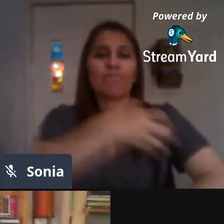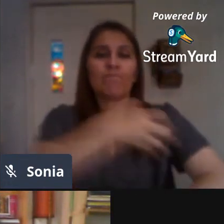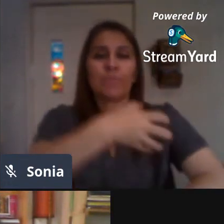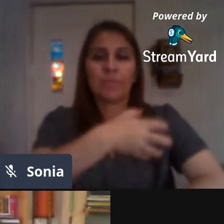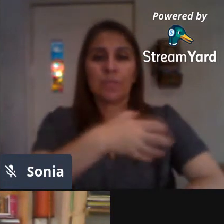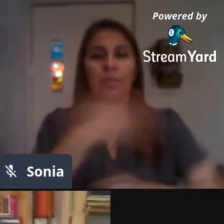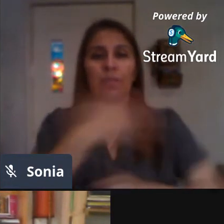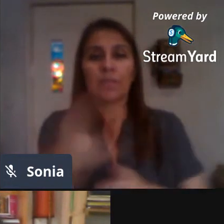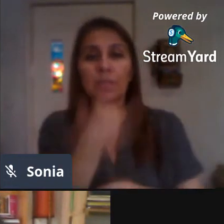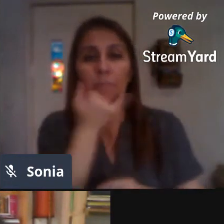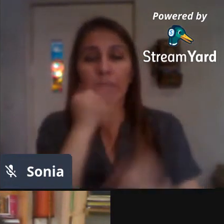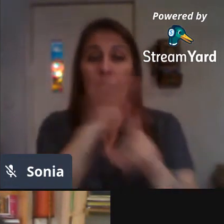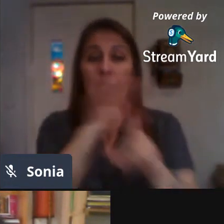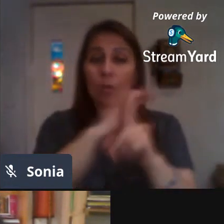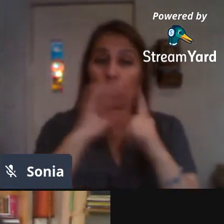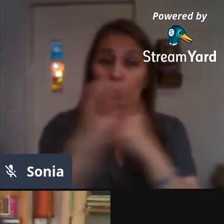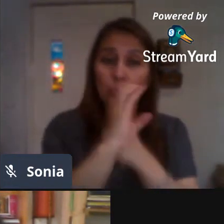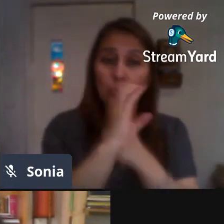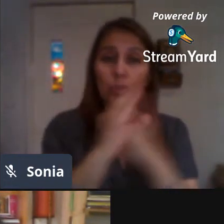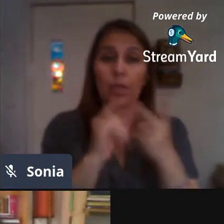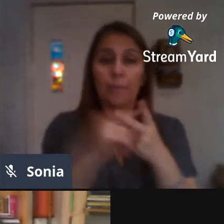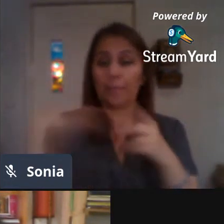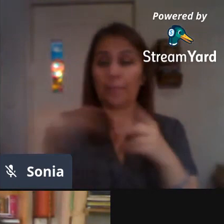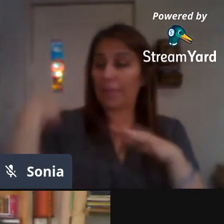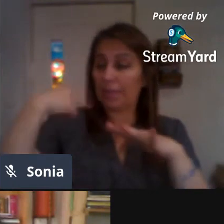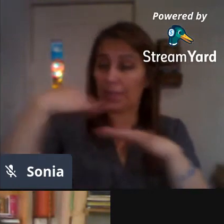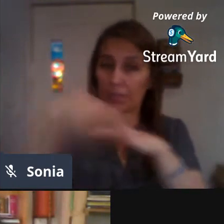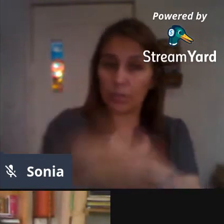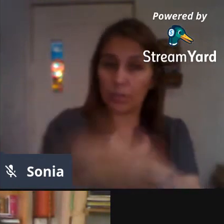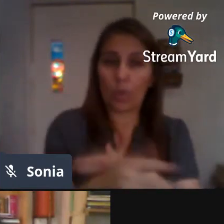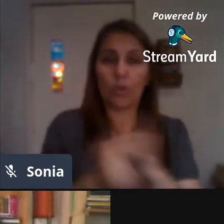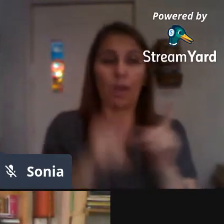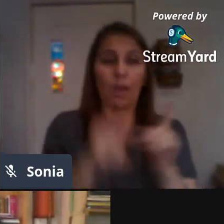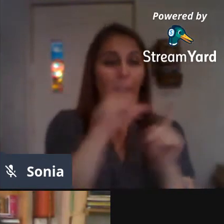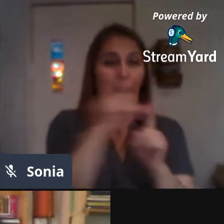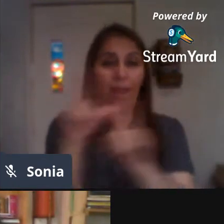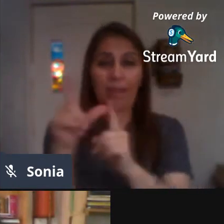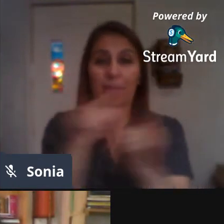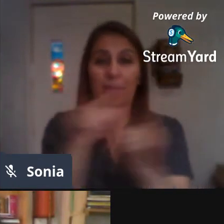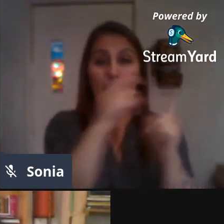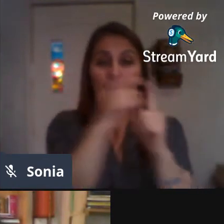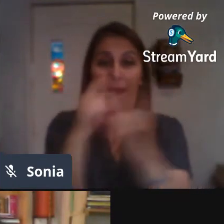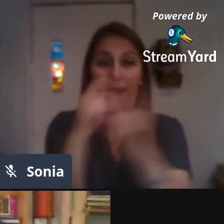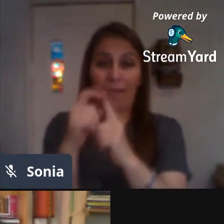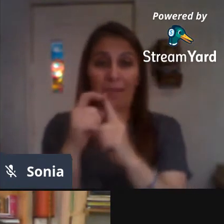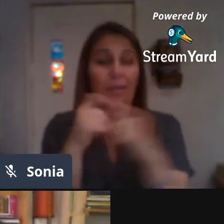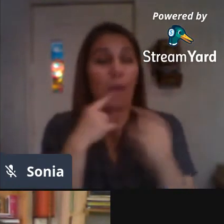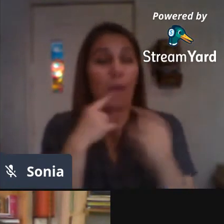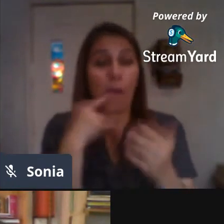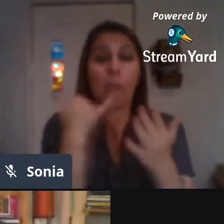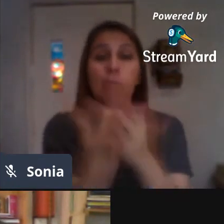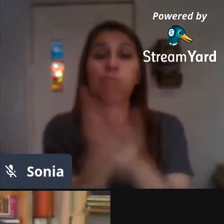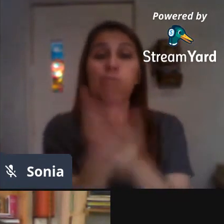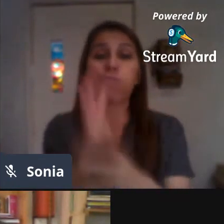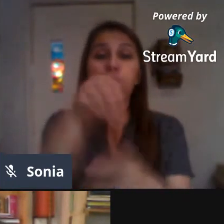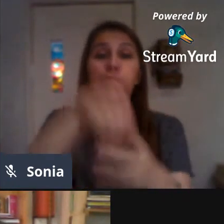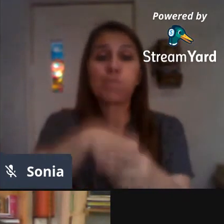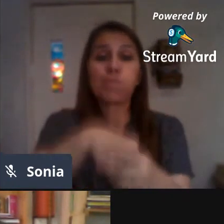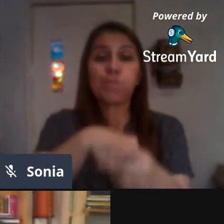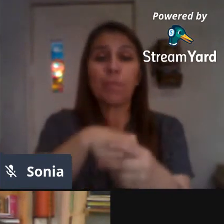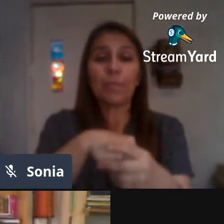la cultura la letra las palabras terminan siendo como parte de ese vocabulario